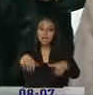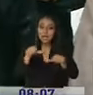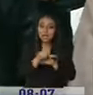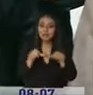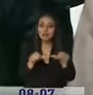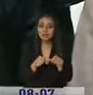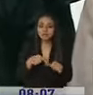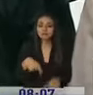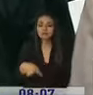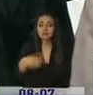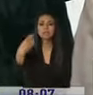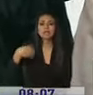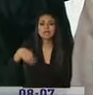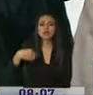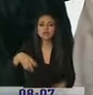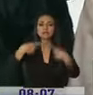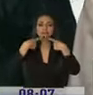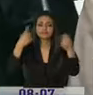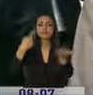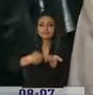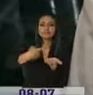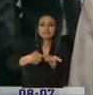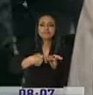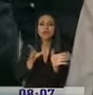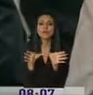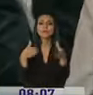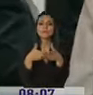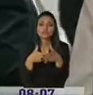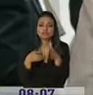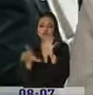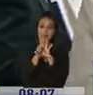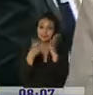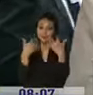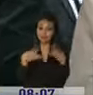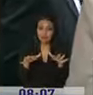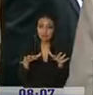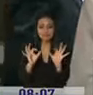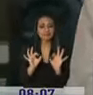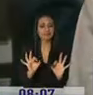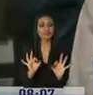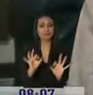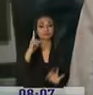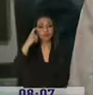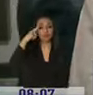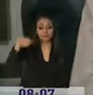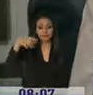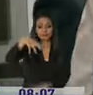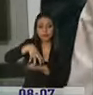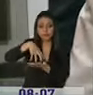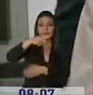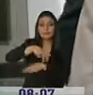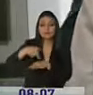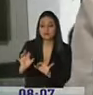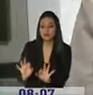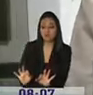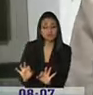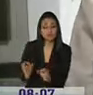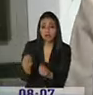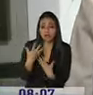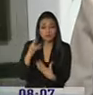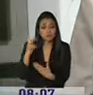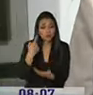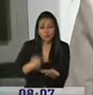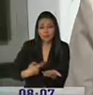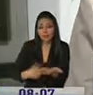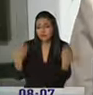el día miércoles convocaríamos una sesión para la Comisión de Legislación y a su vez ya queda habilitado el gobierno de la provincia de Pichincha para conocer en segundo